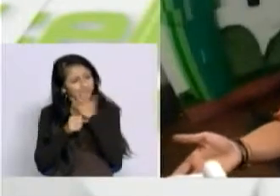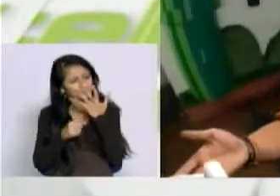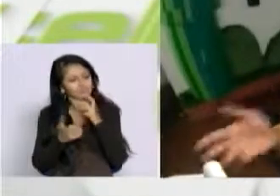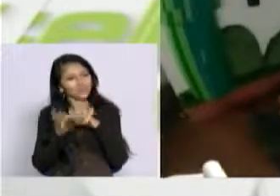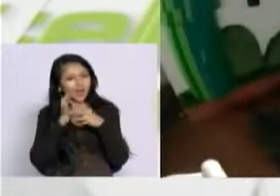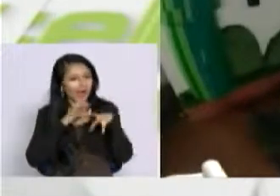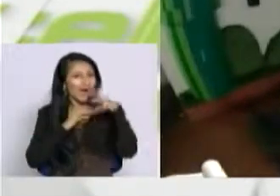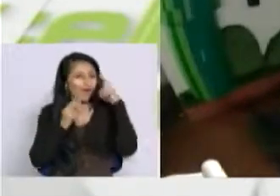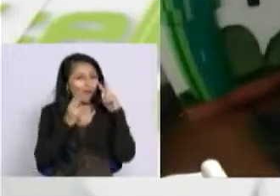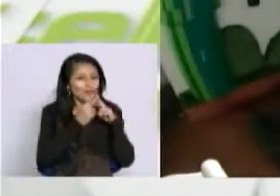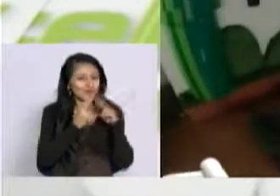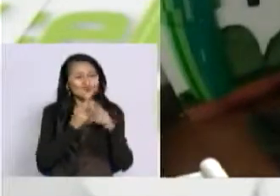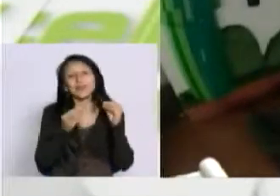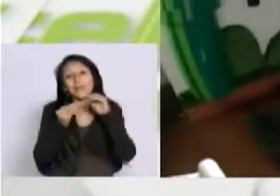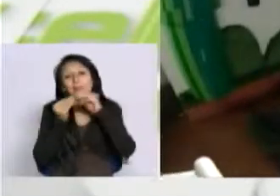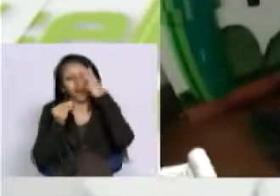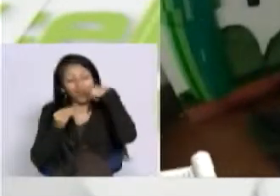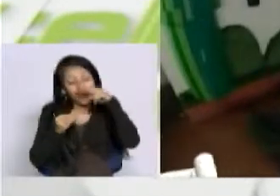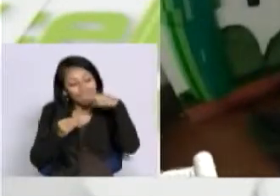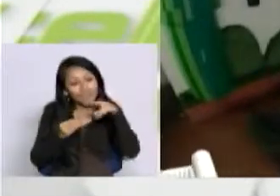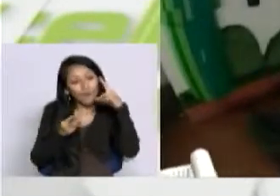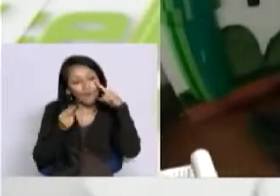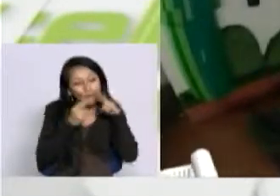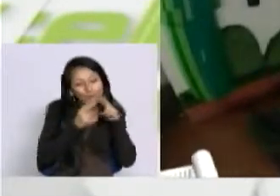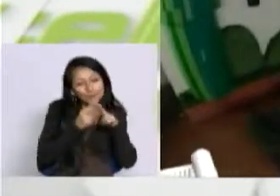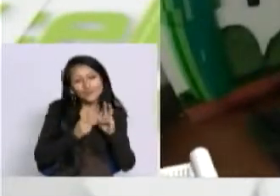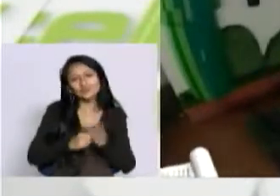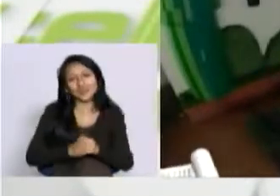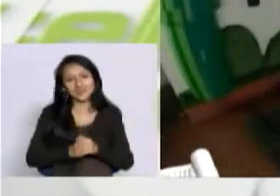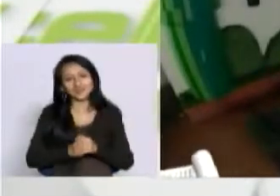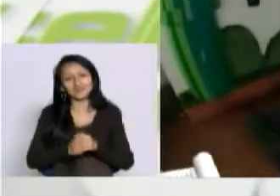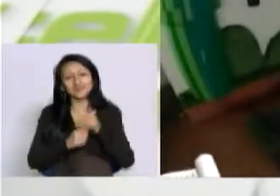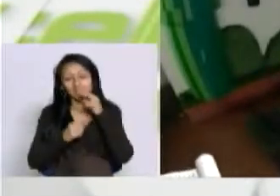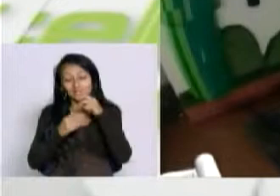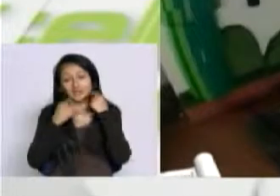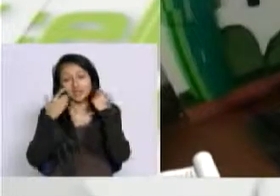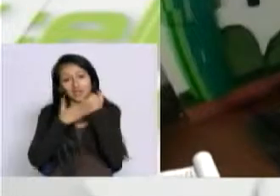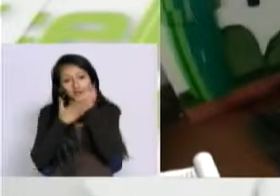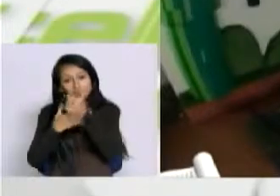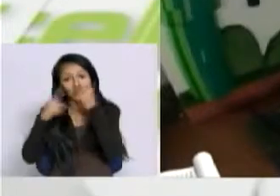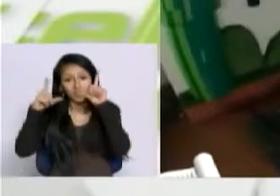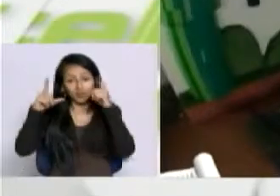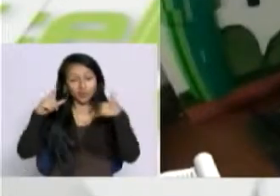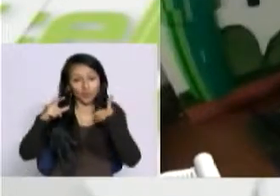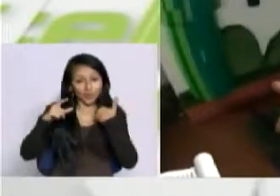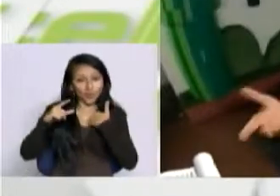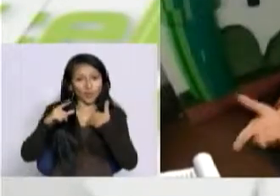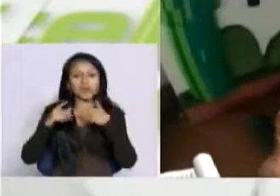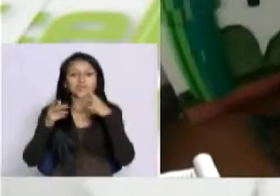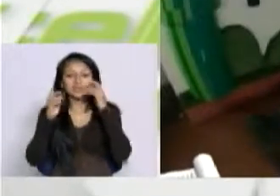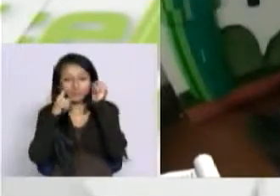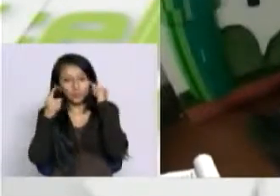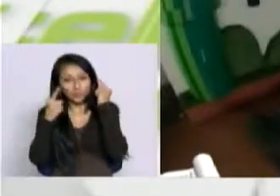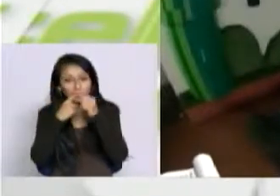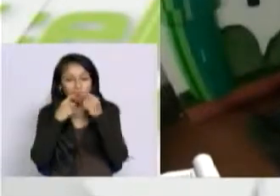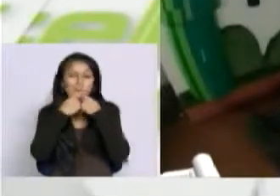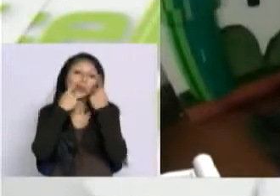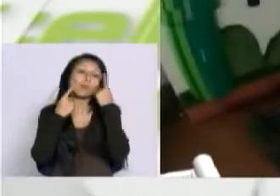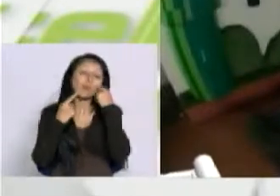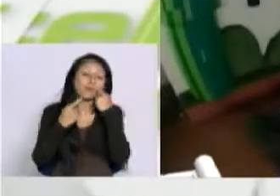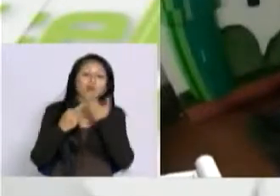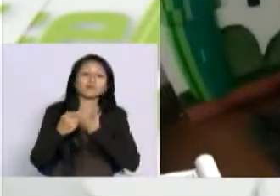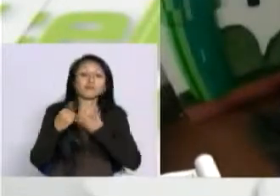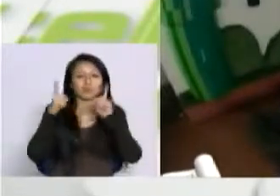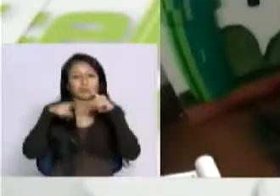vida y poder tener como una mejor relación con sus hijos. Entonces, hashtag va dirigido a los adolescentes, pero los papás también pueden ver el